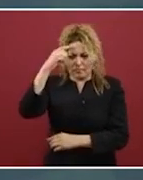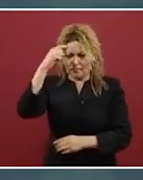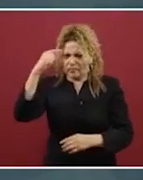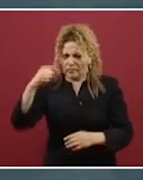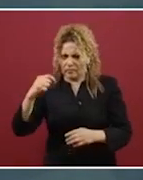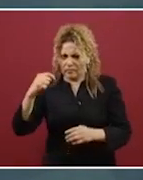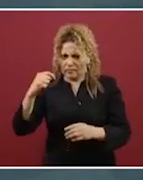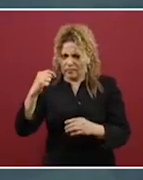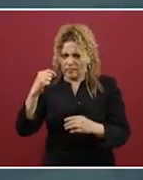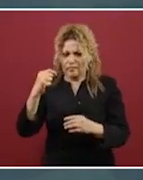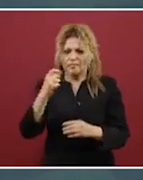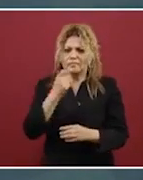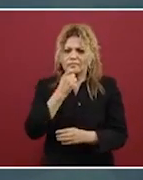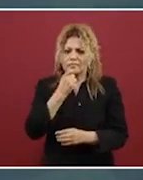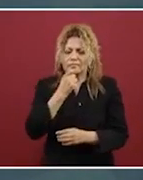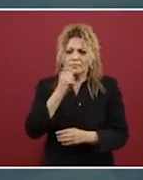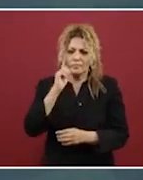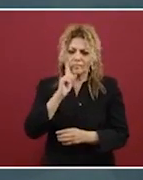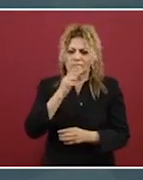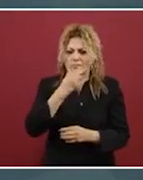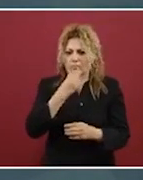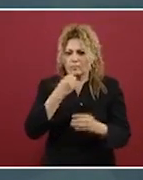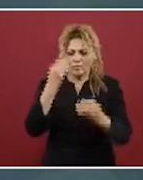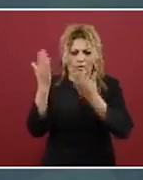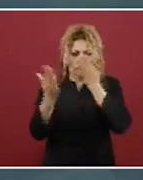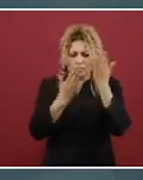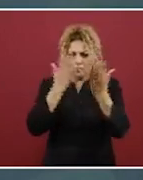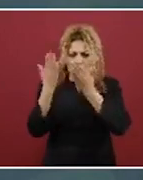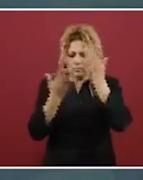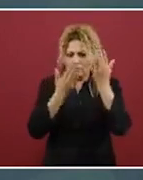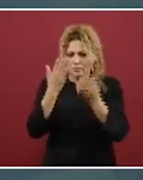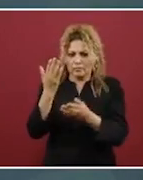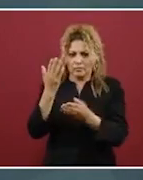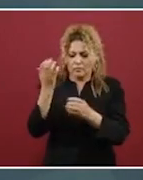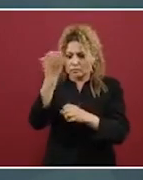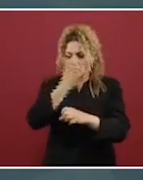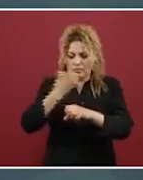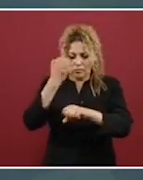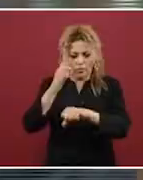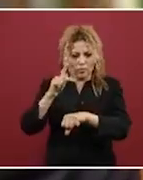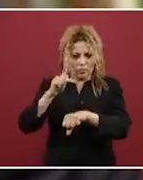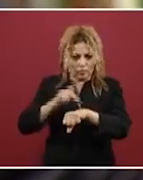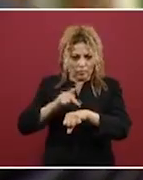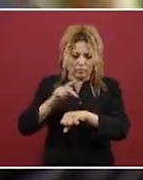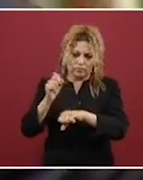de primaria secundaria preparatoria